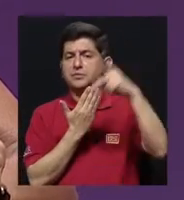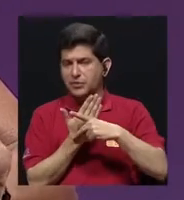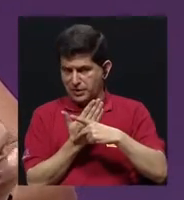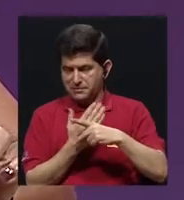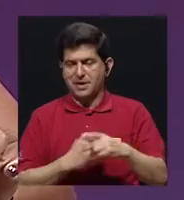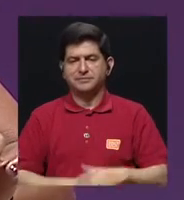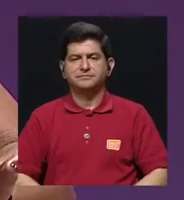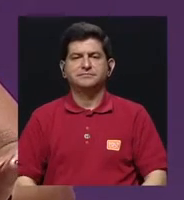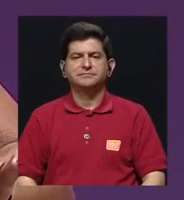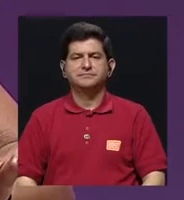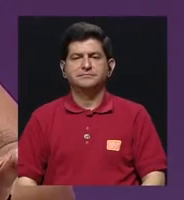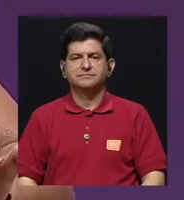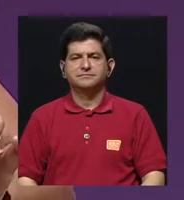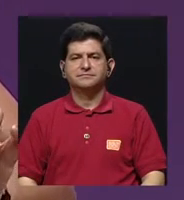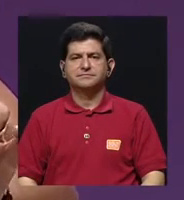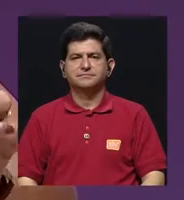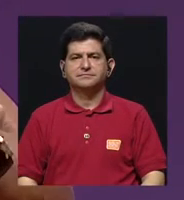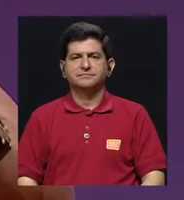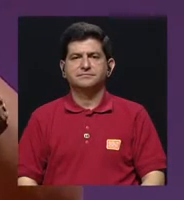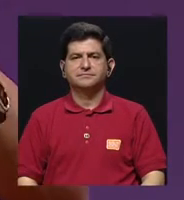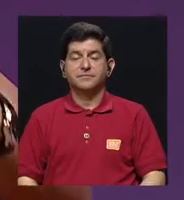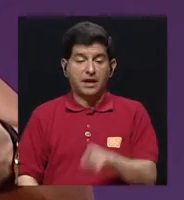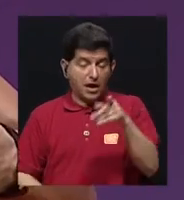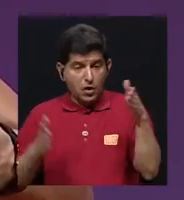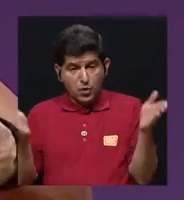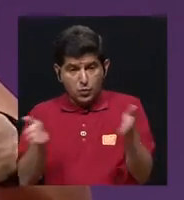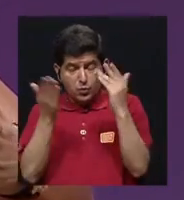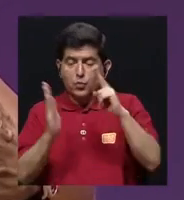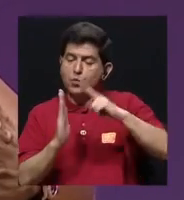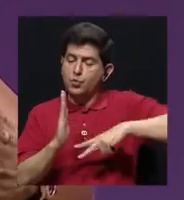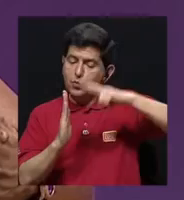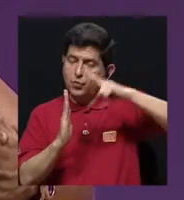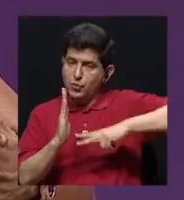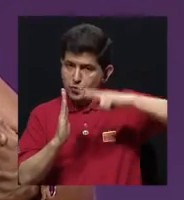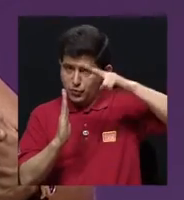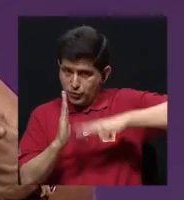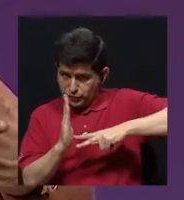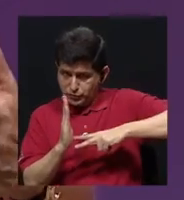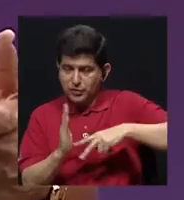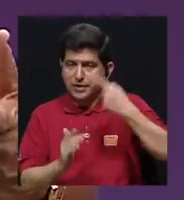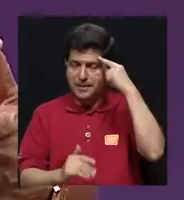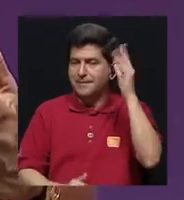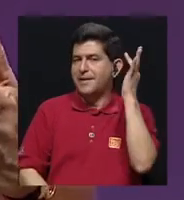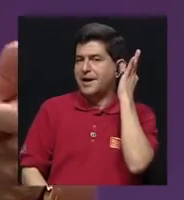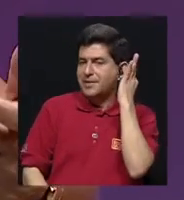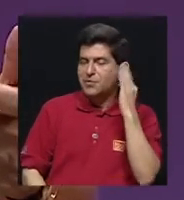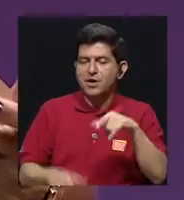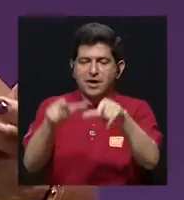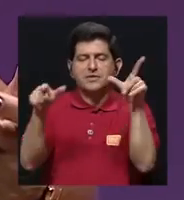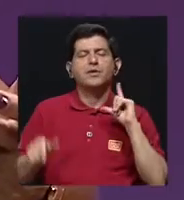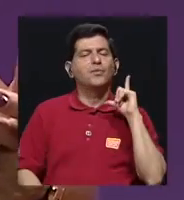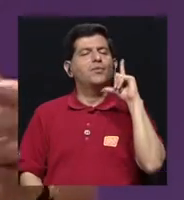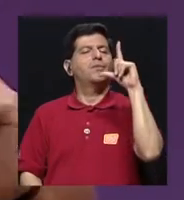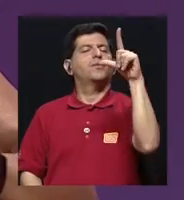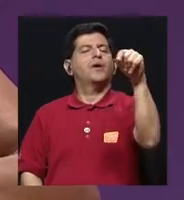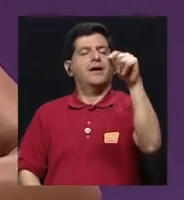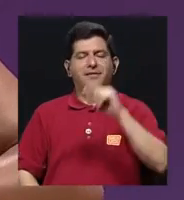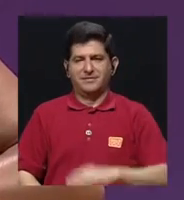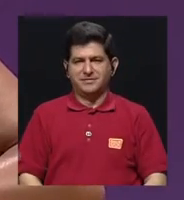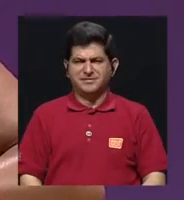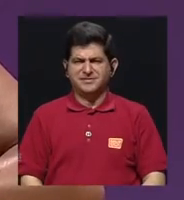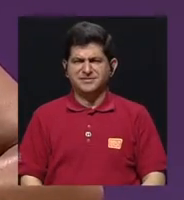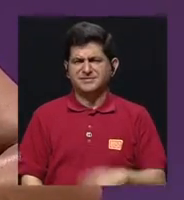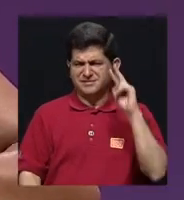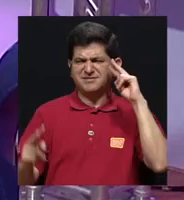programa que promovió la lectura para mujeres de zonas rurales.